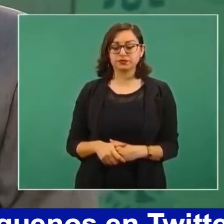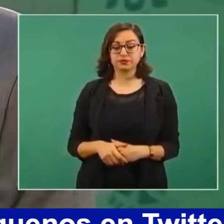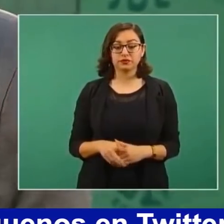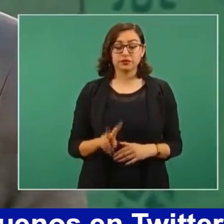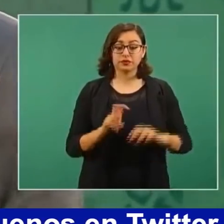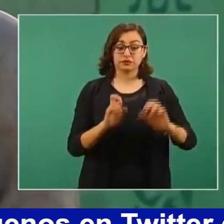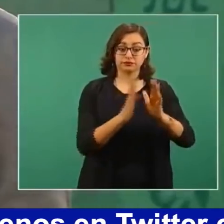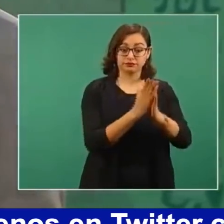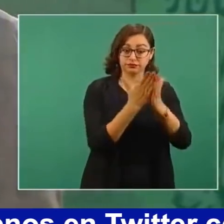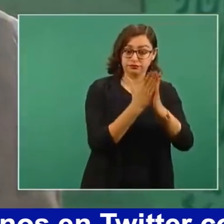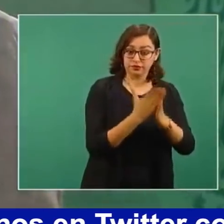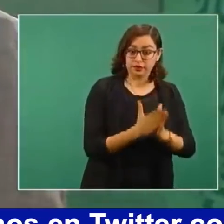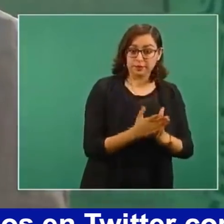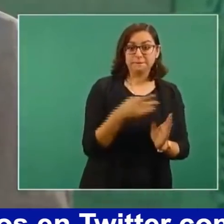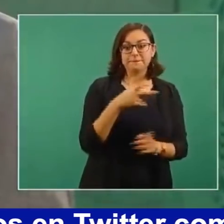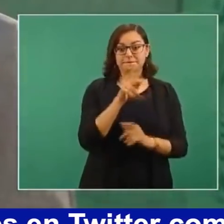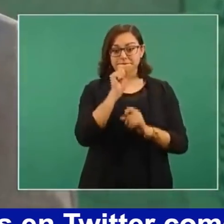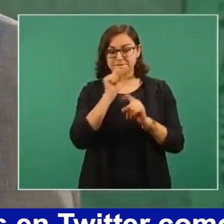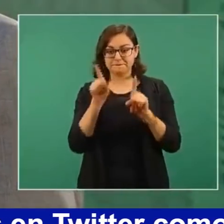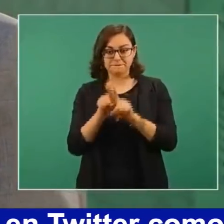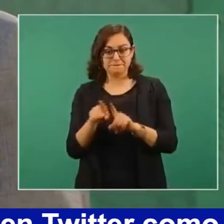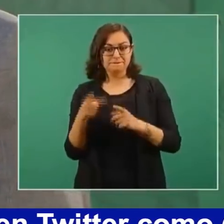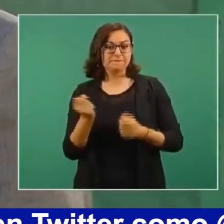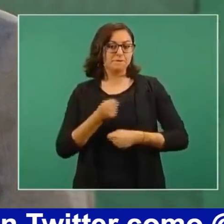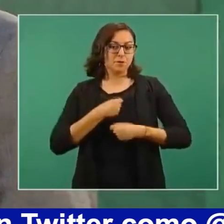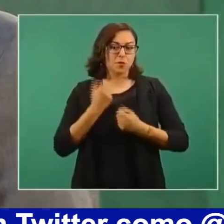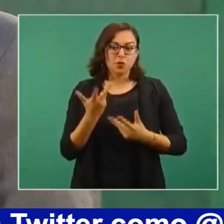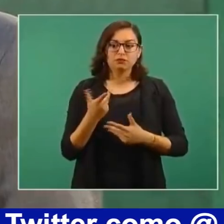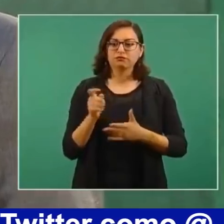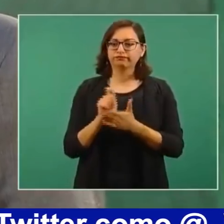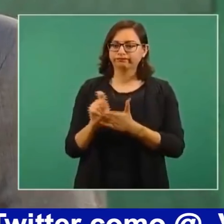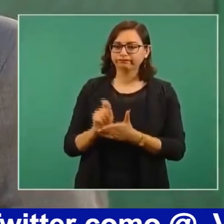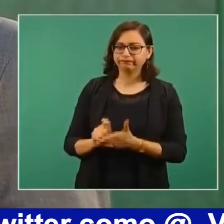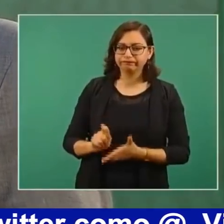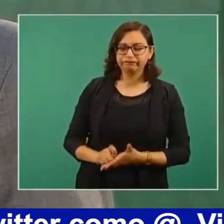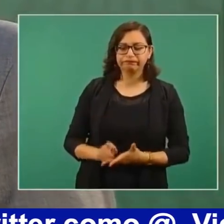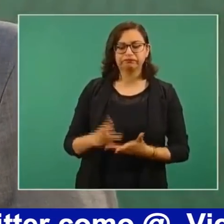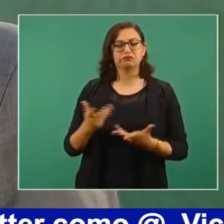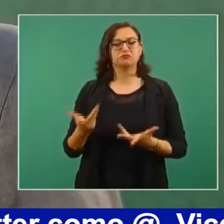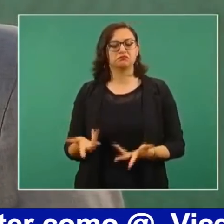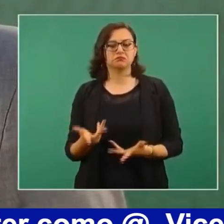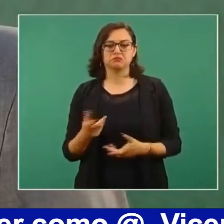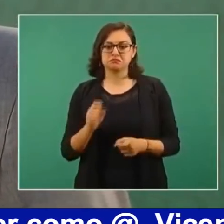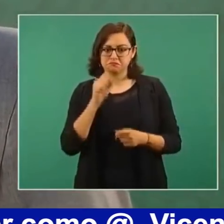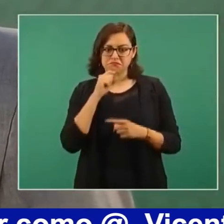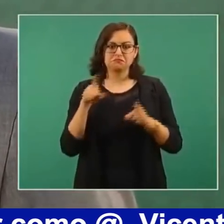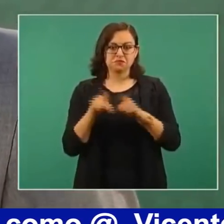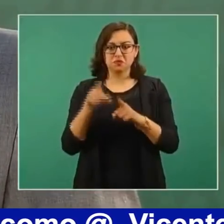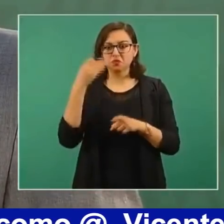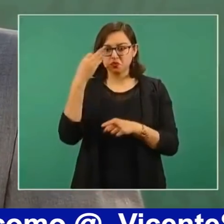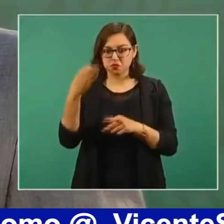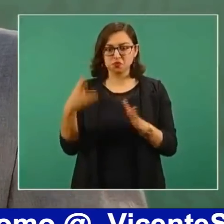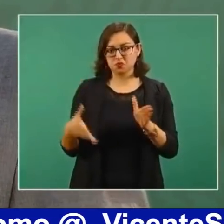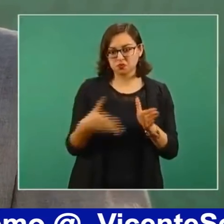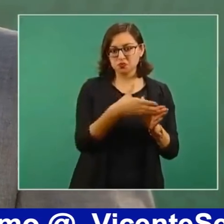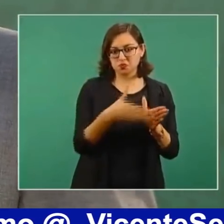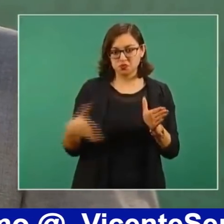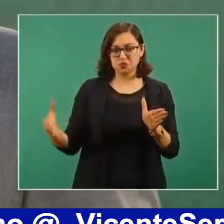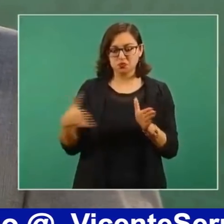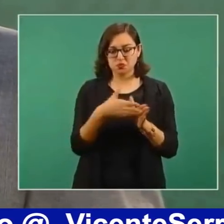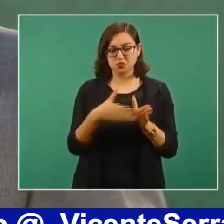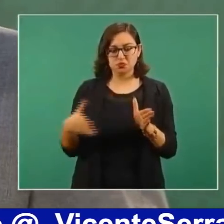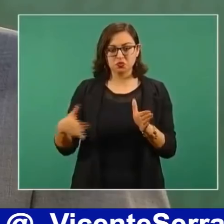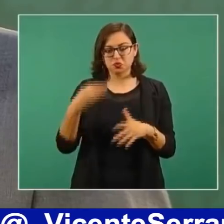también muchos otros poetas, escritores de la época de la